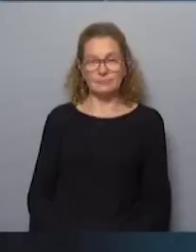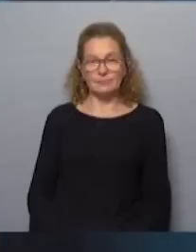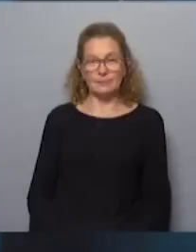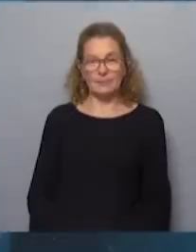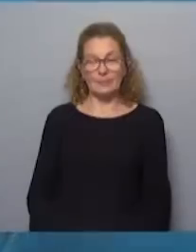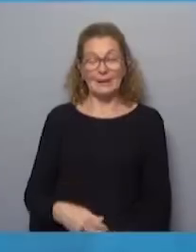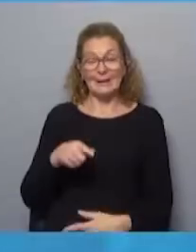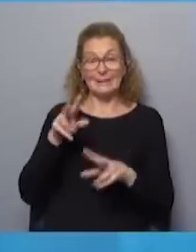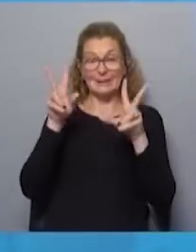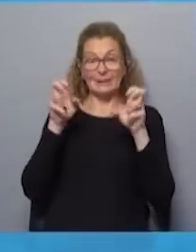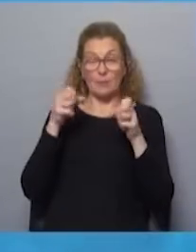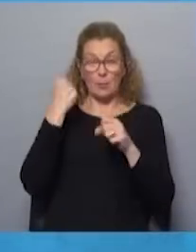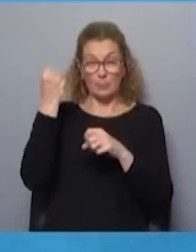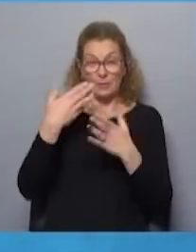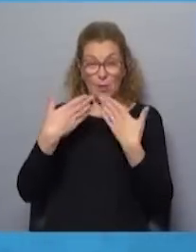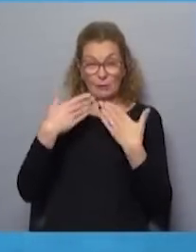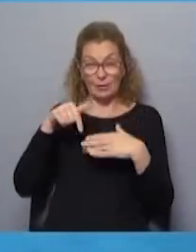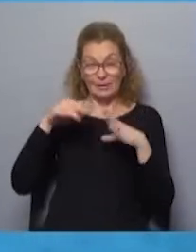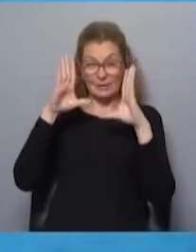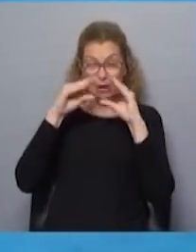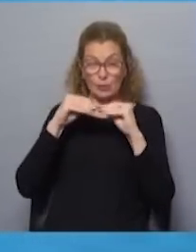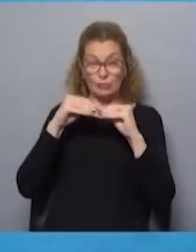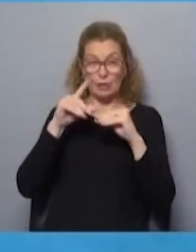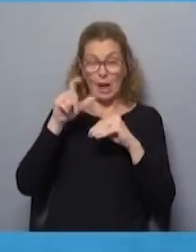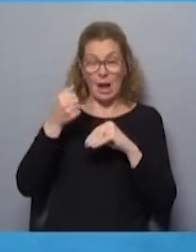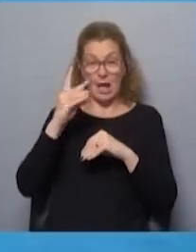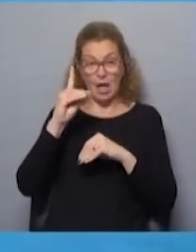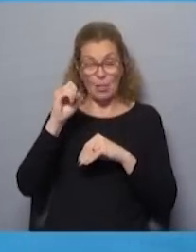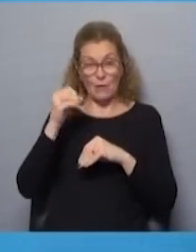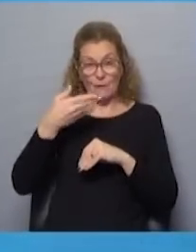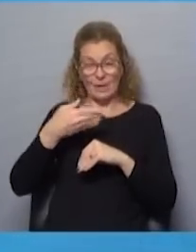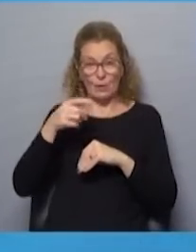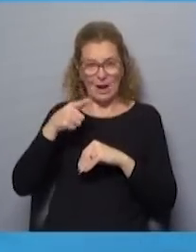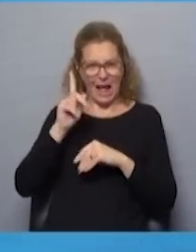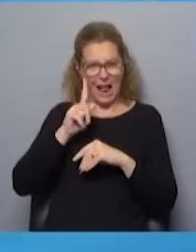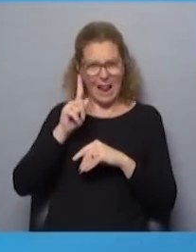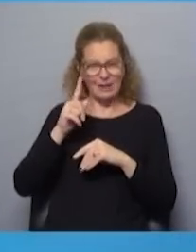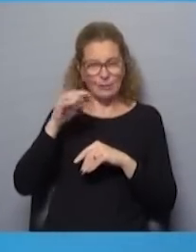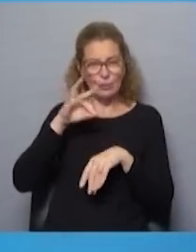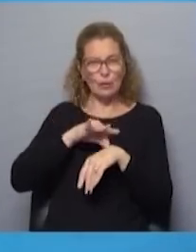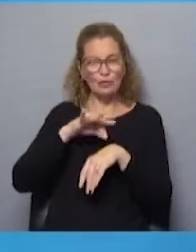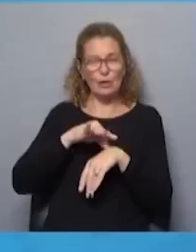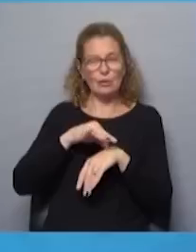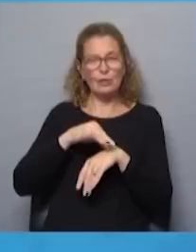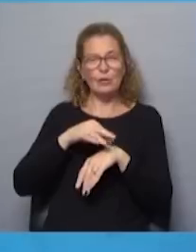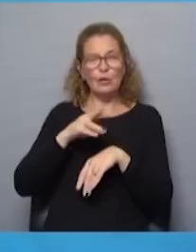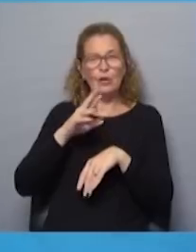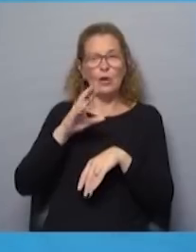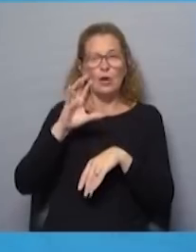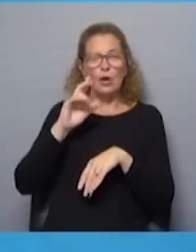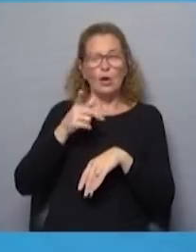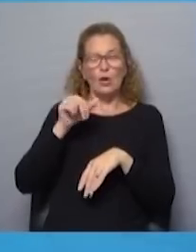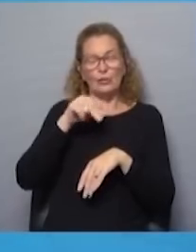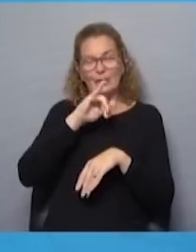y este tema muy importante estaremos hablando de esta noche aquí en el lado b con un especialista con el doctor edison gonzález lapeyre ex